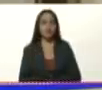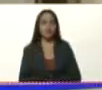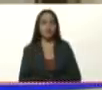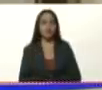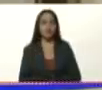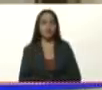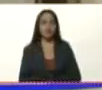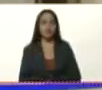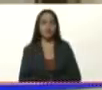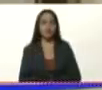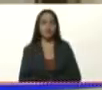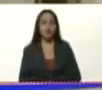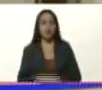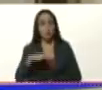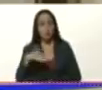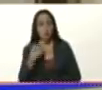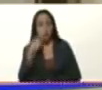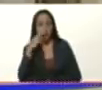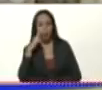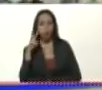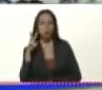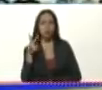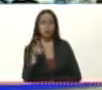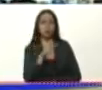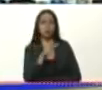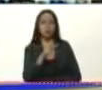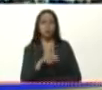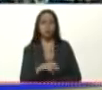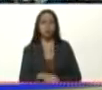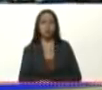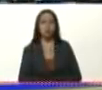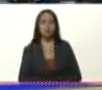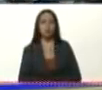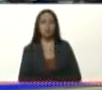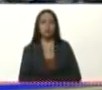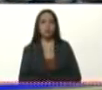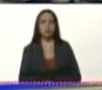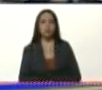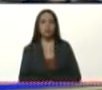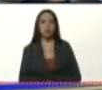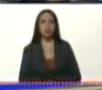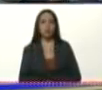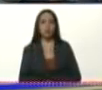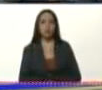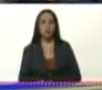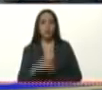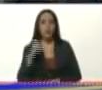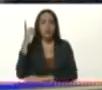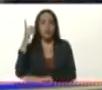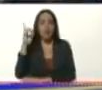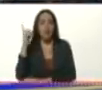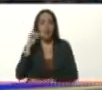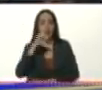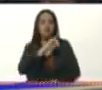capacidad de acción a tiempo, de unión de las fuerzas militares, policiales,